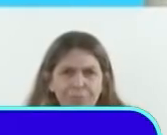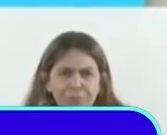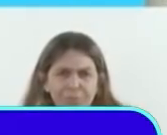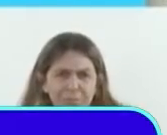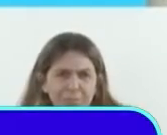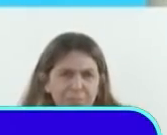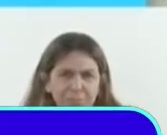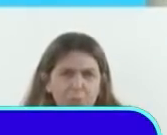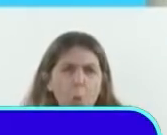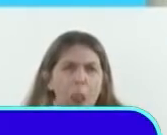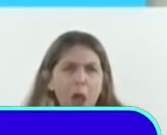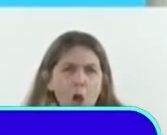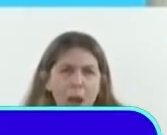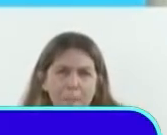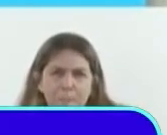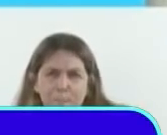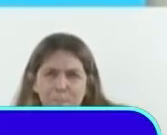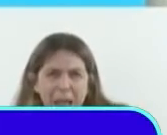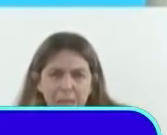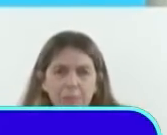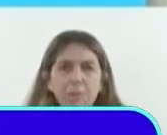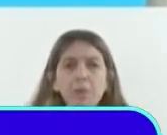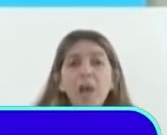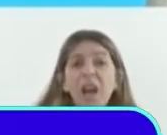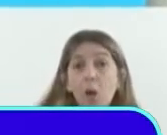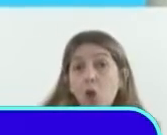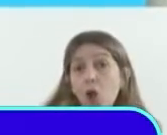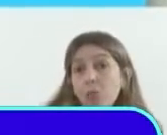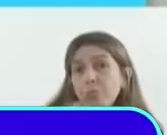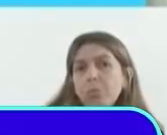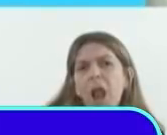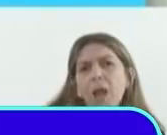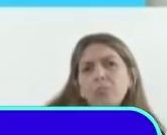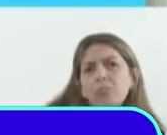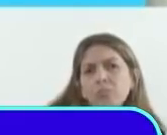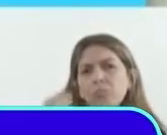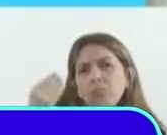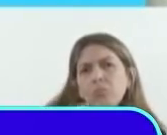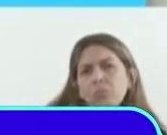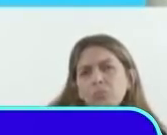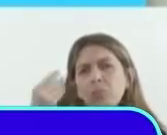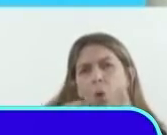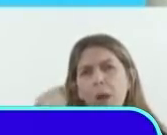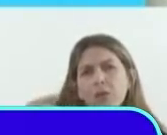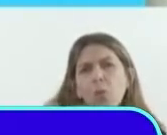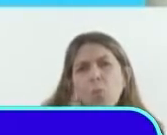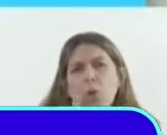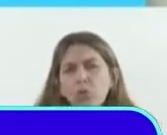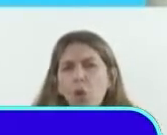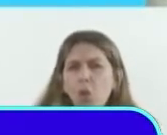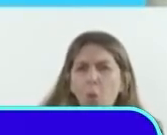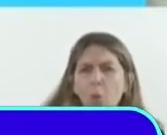hora, y que fue una reunión donde él pudo plantearme sus preocupaciones, sus inquietudes, sus